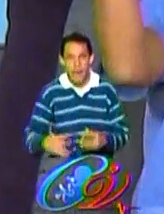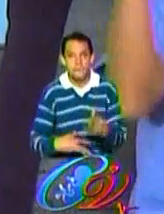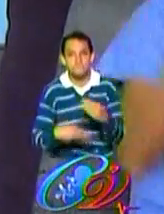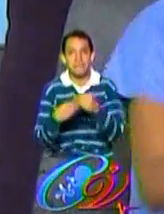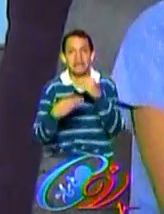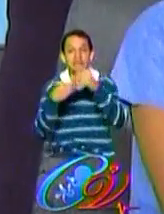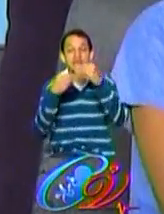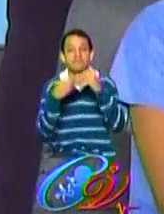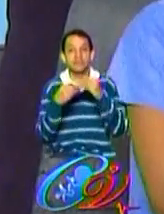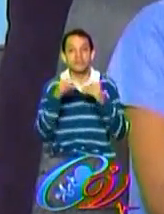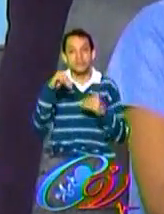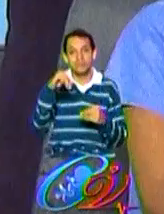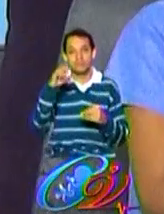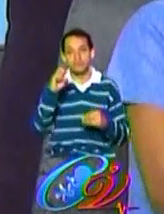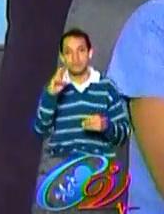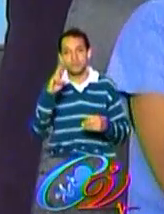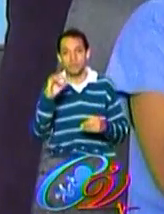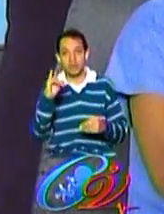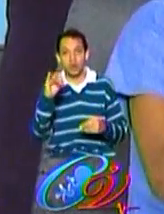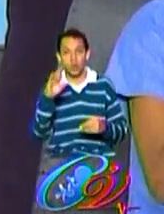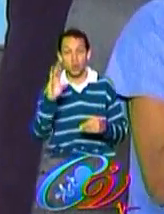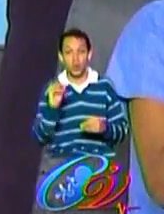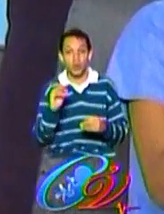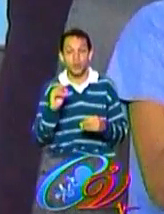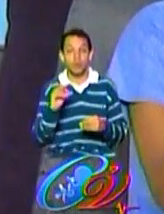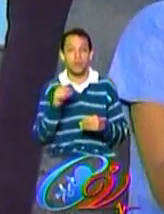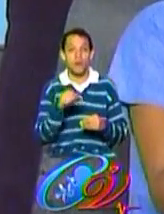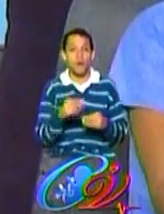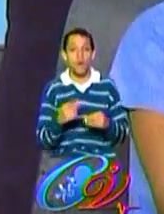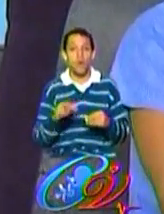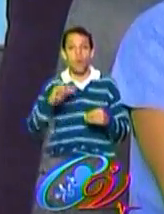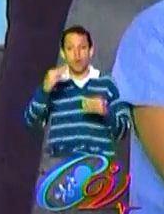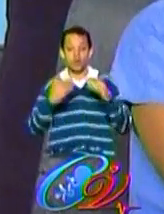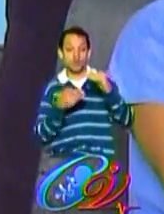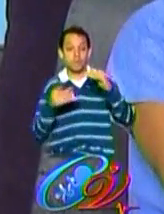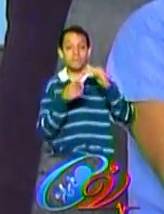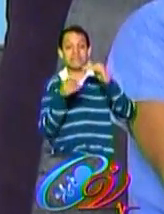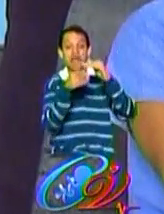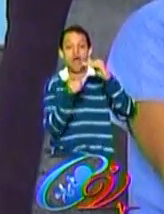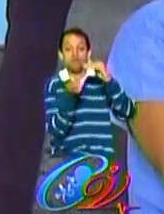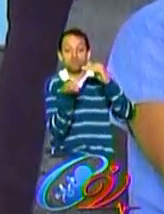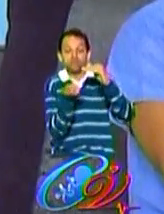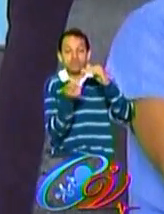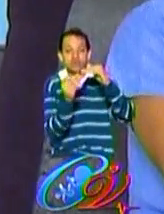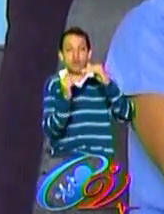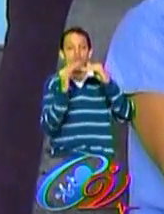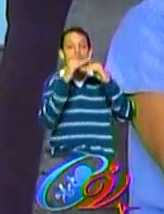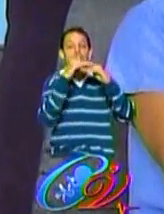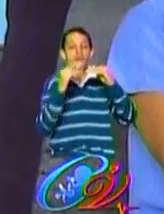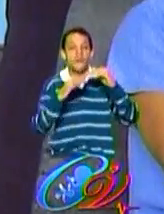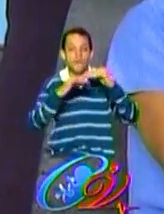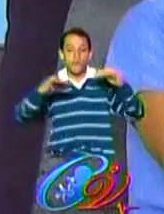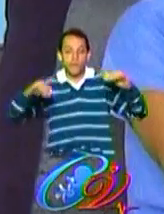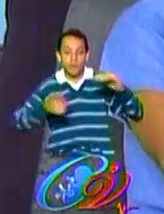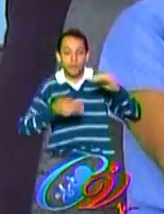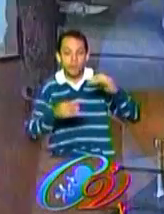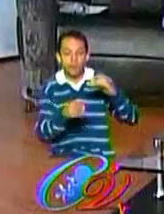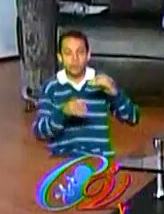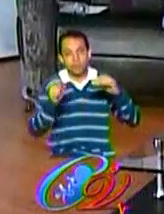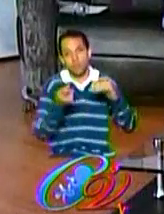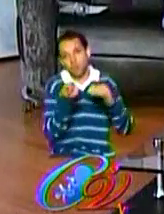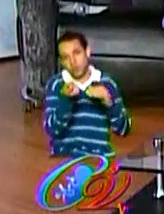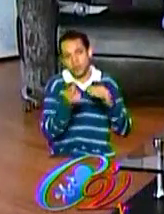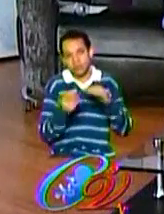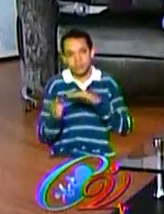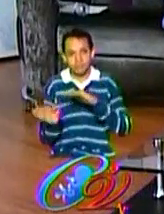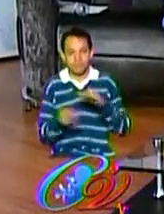la superficie. Entonces también el tipo de pescado que vamos a consumir está relacionado con eso. Bueno, yo creo que